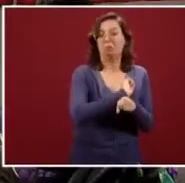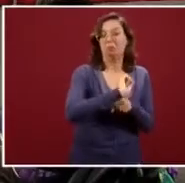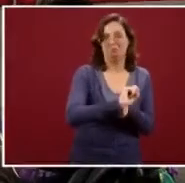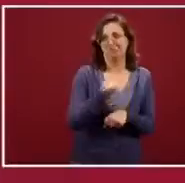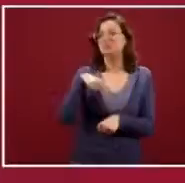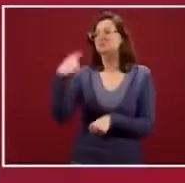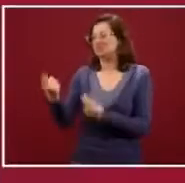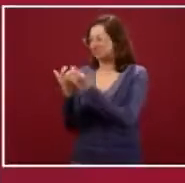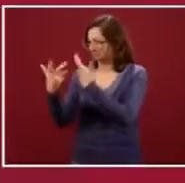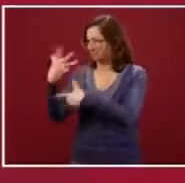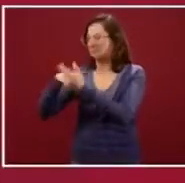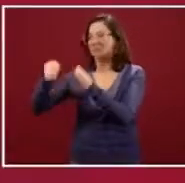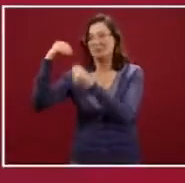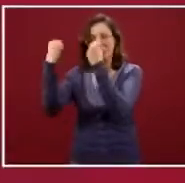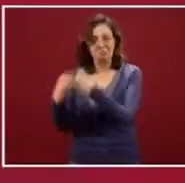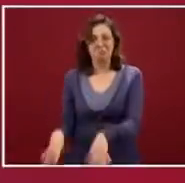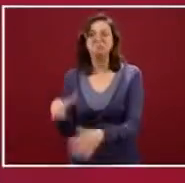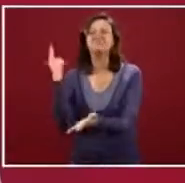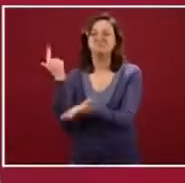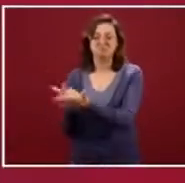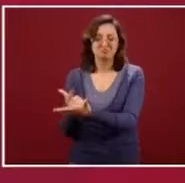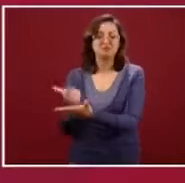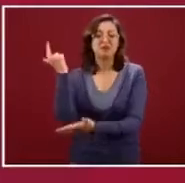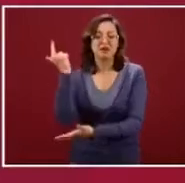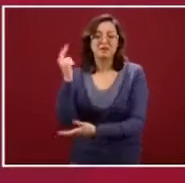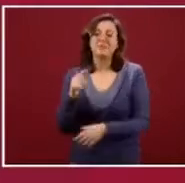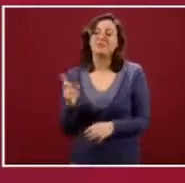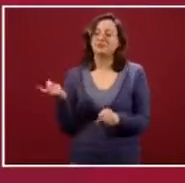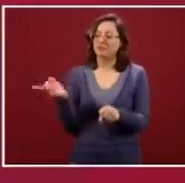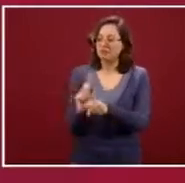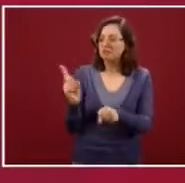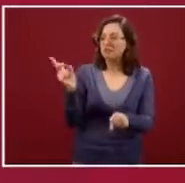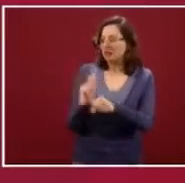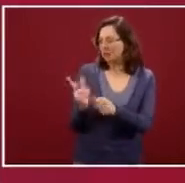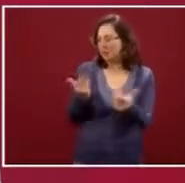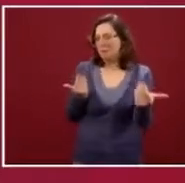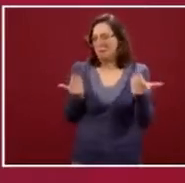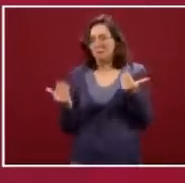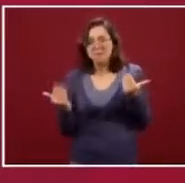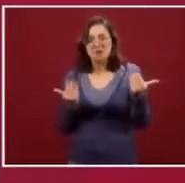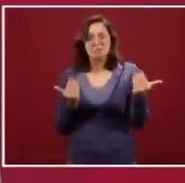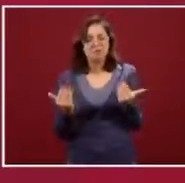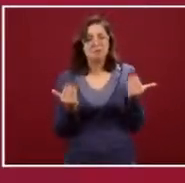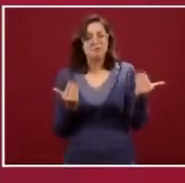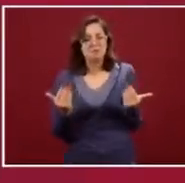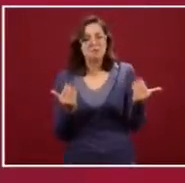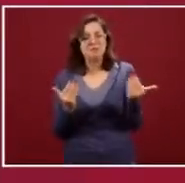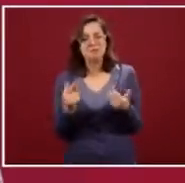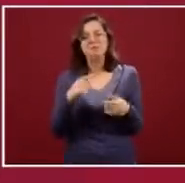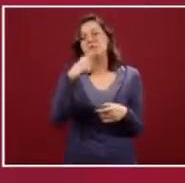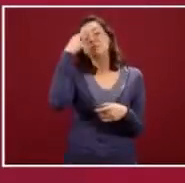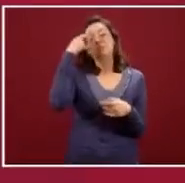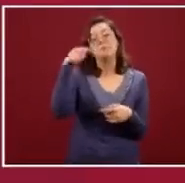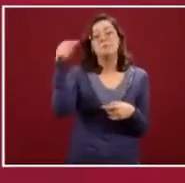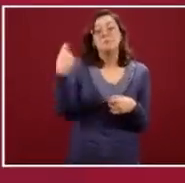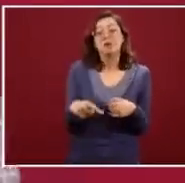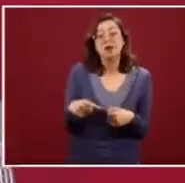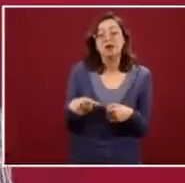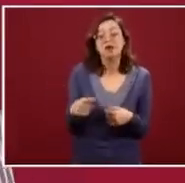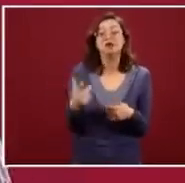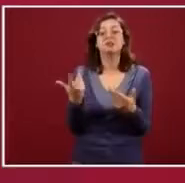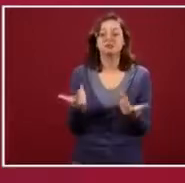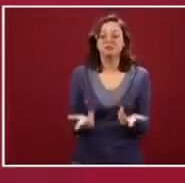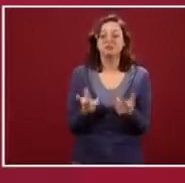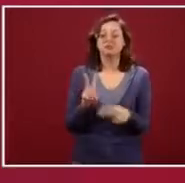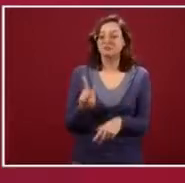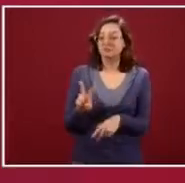es diariamente, hacemos una reflexión basada en evidencia para ir calibrando apropiadamente el momento